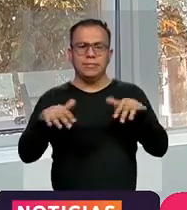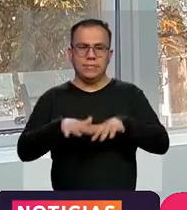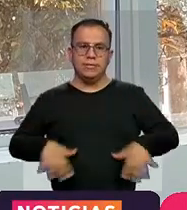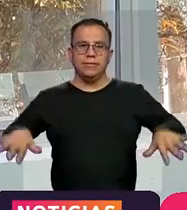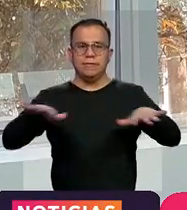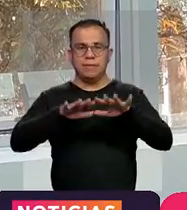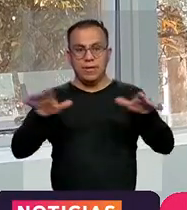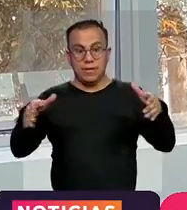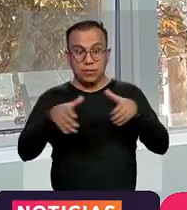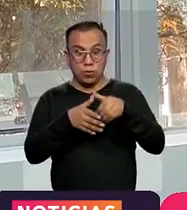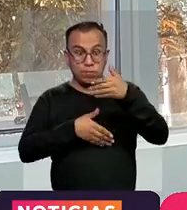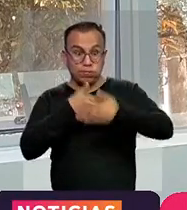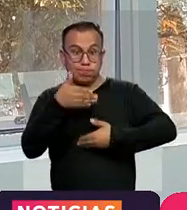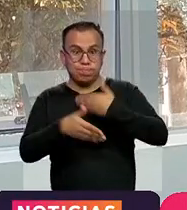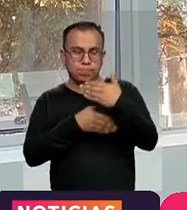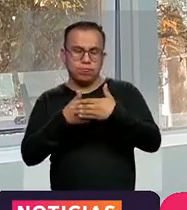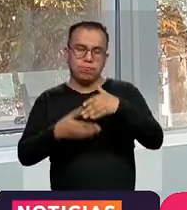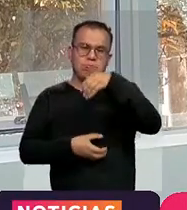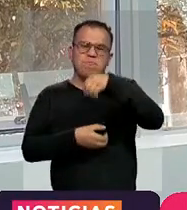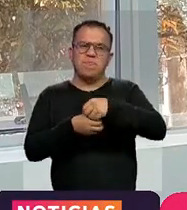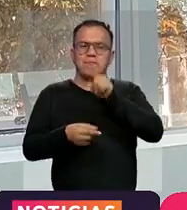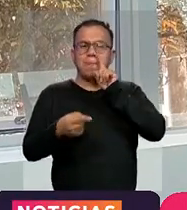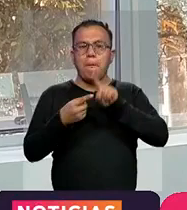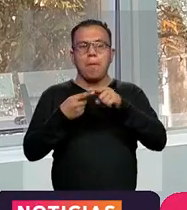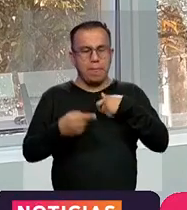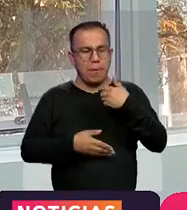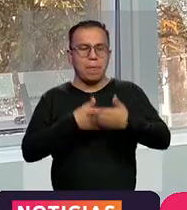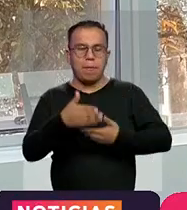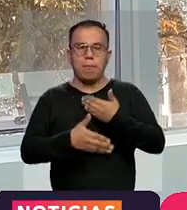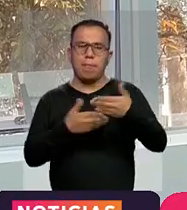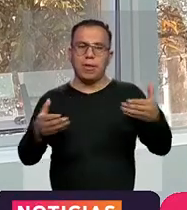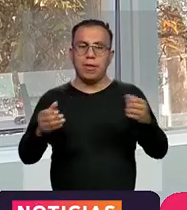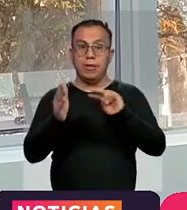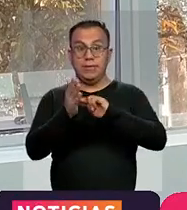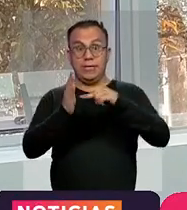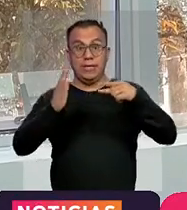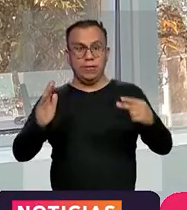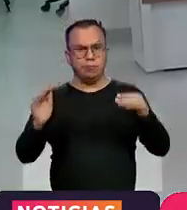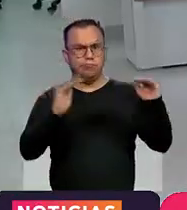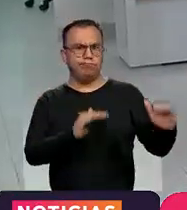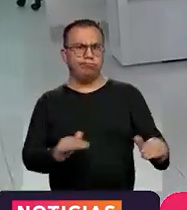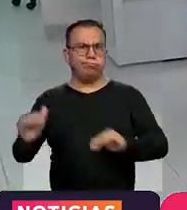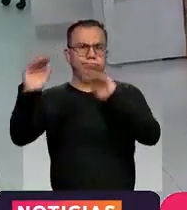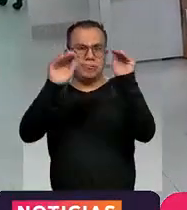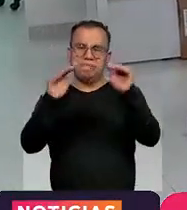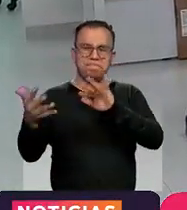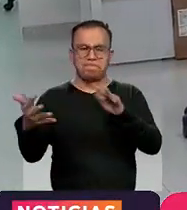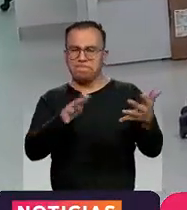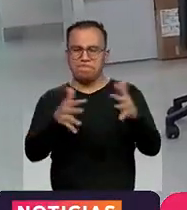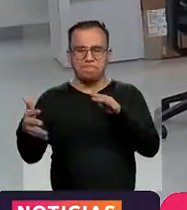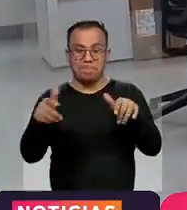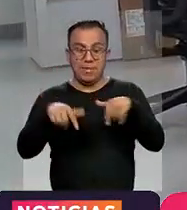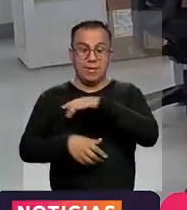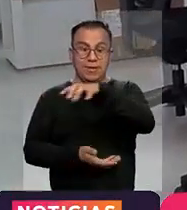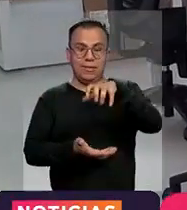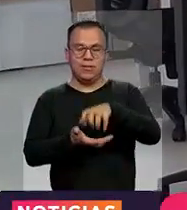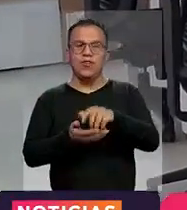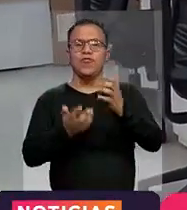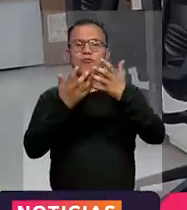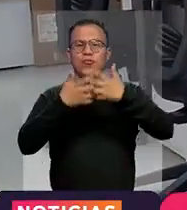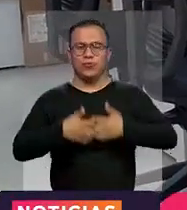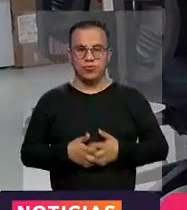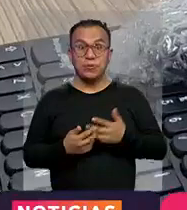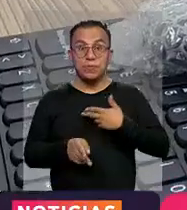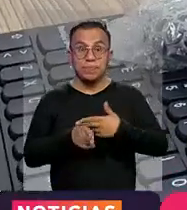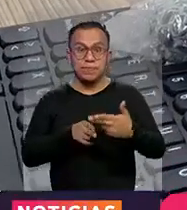de este centro de monitoreo en el cual se está incorporando tecnología de punta se inspira que este centro entre en funcionamiento también